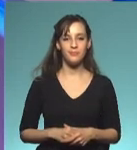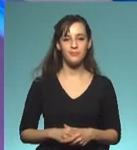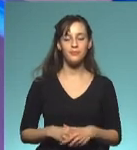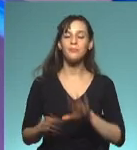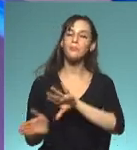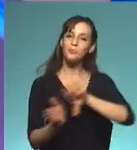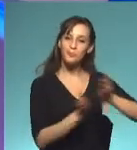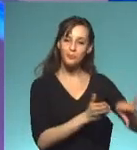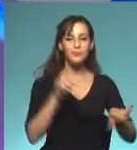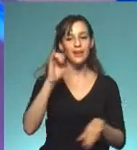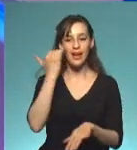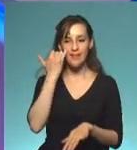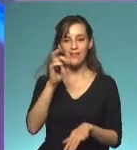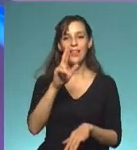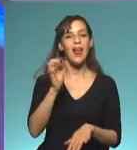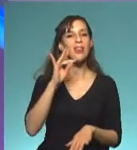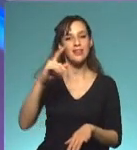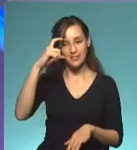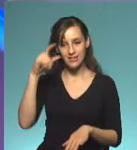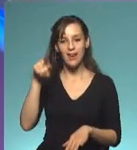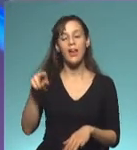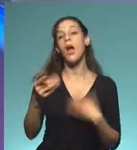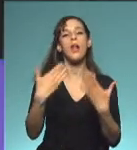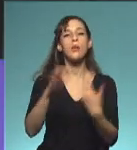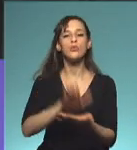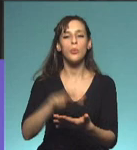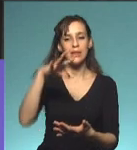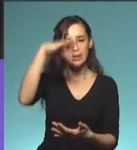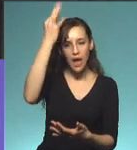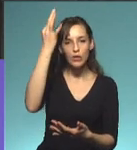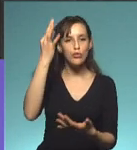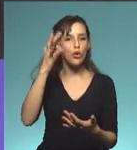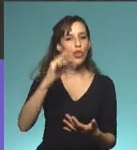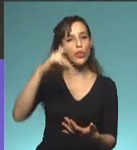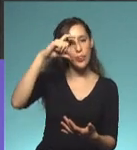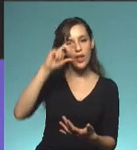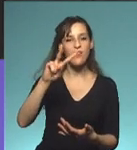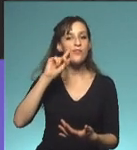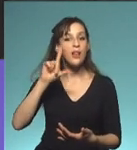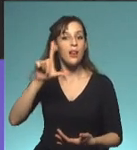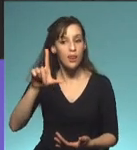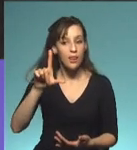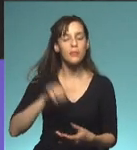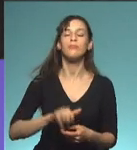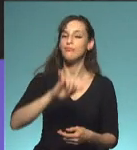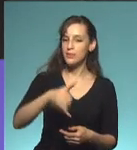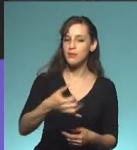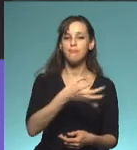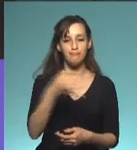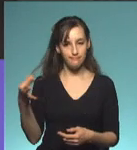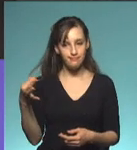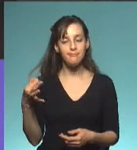Lo encuentro con Gabriela Radice. Gaby, ¿te parece? Hablamos de teatro, hablamos de Débil. Hablamos, así es,